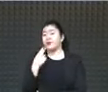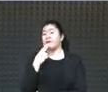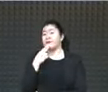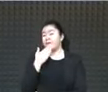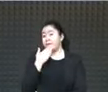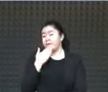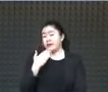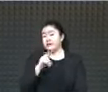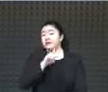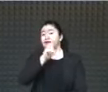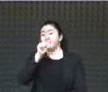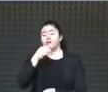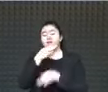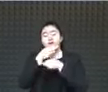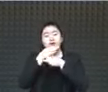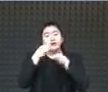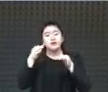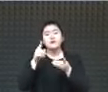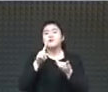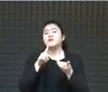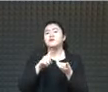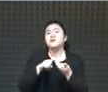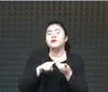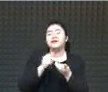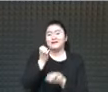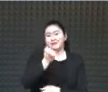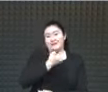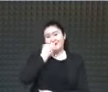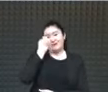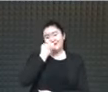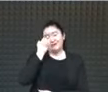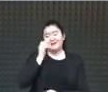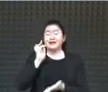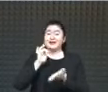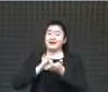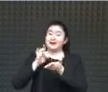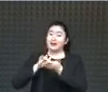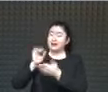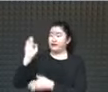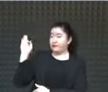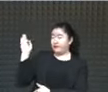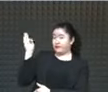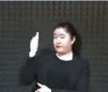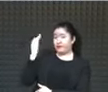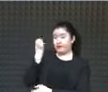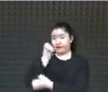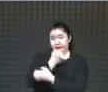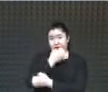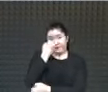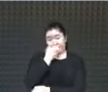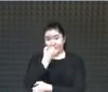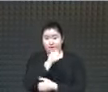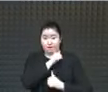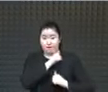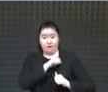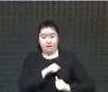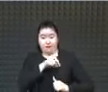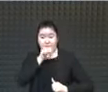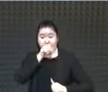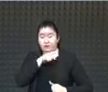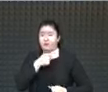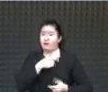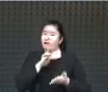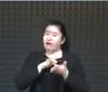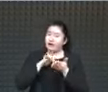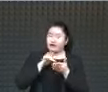la información en las escuelas. Agradecemos mucho a la Autoridad Educativa Federal que nos permita que en las escuelas se hagan